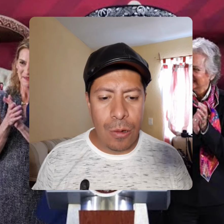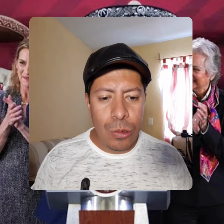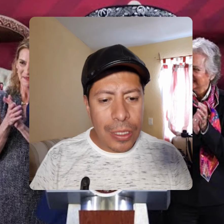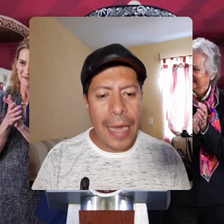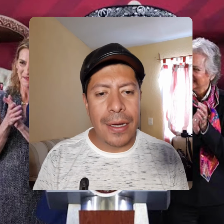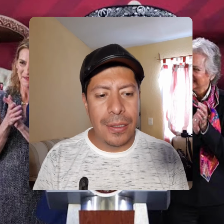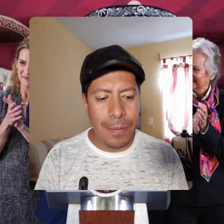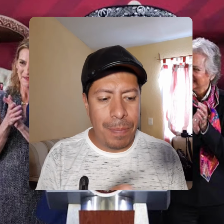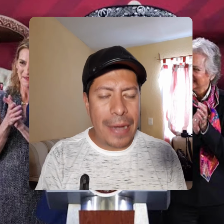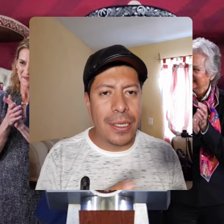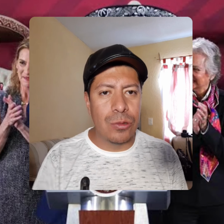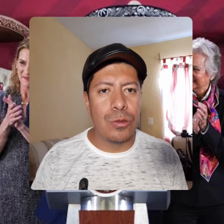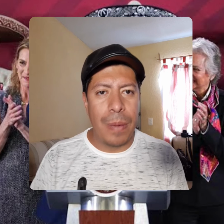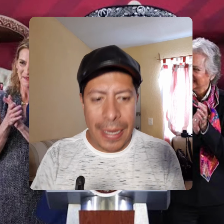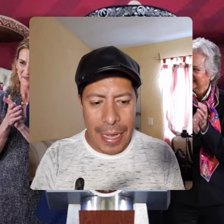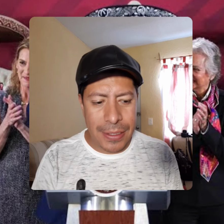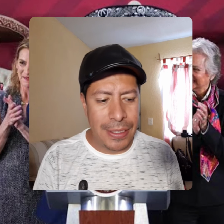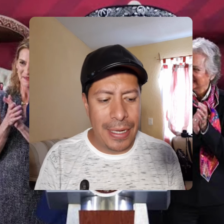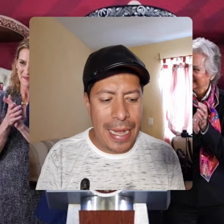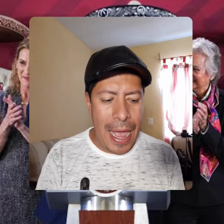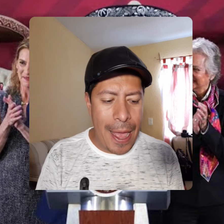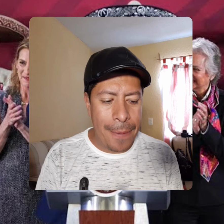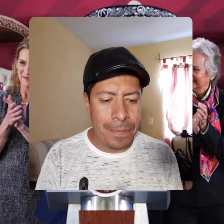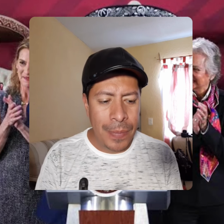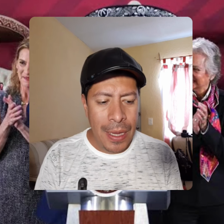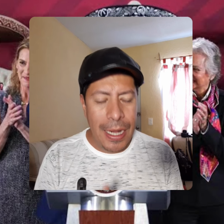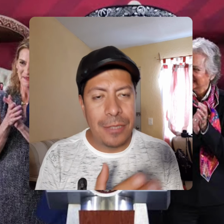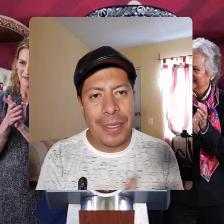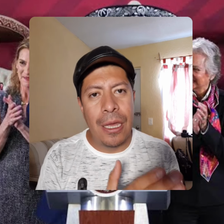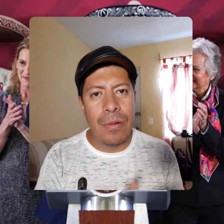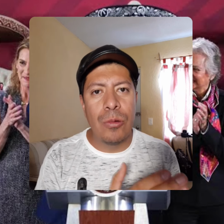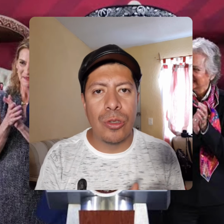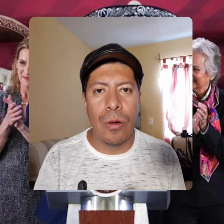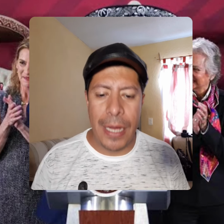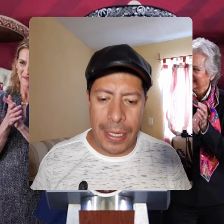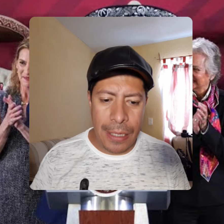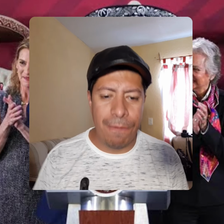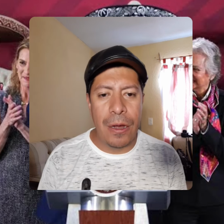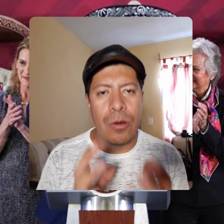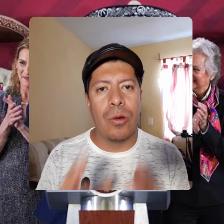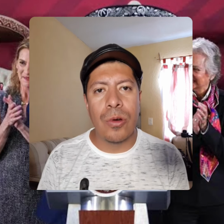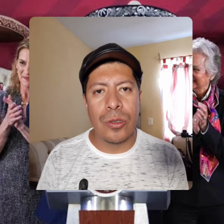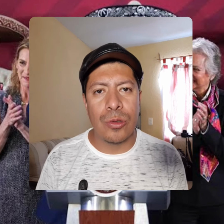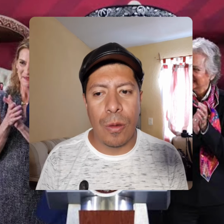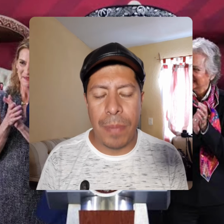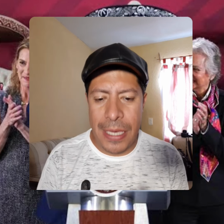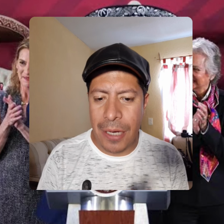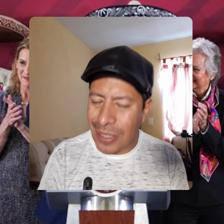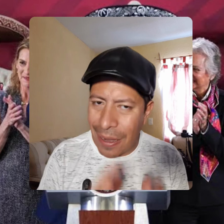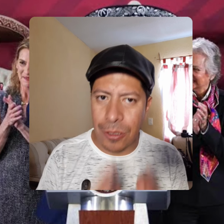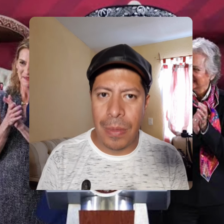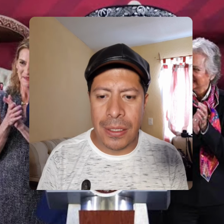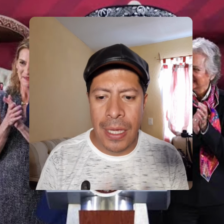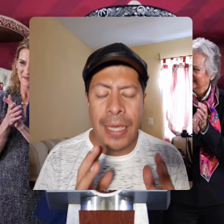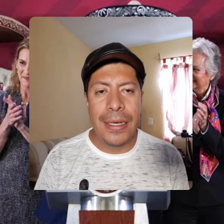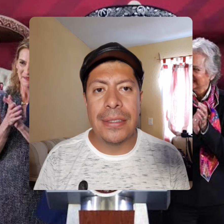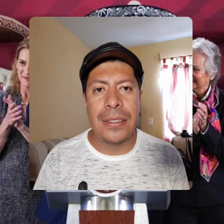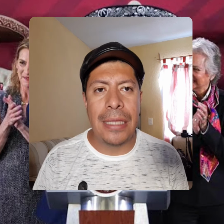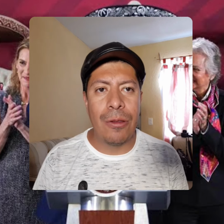Al juntar parte de sus becas, las metieron a un sobre y fueron con uno de sus compañeros de los